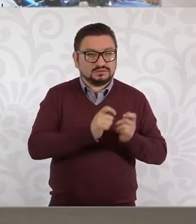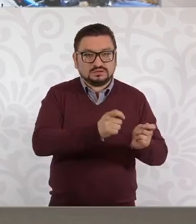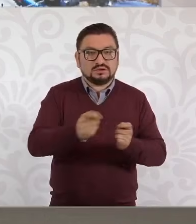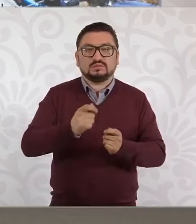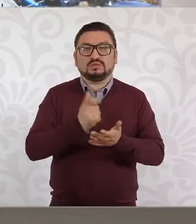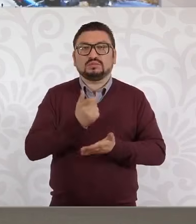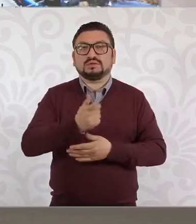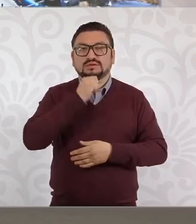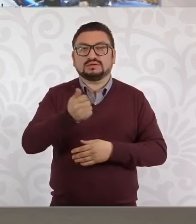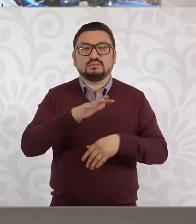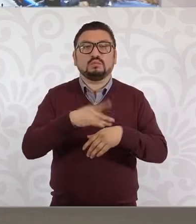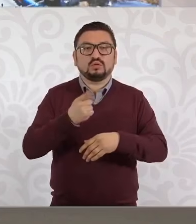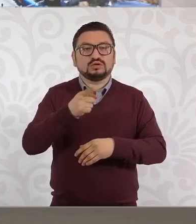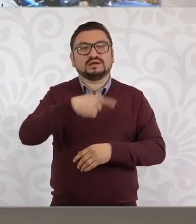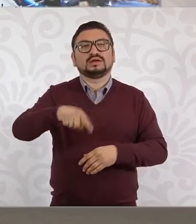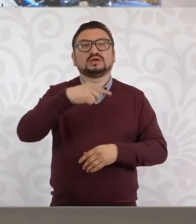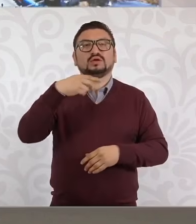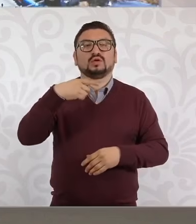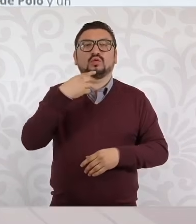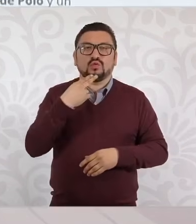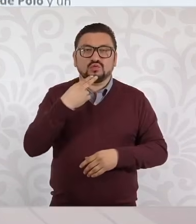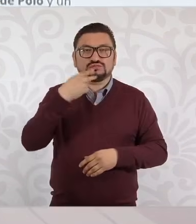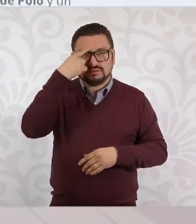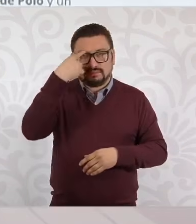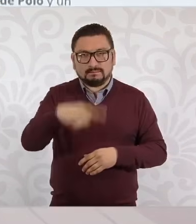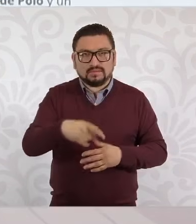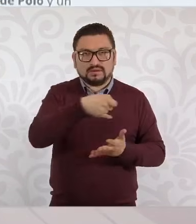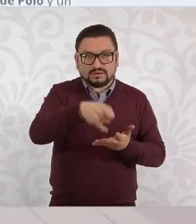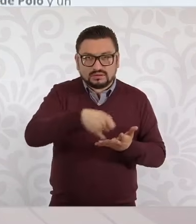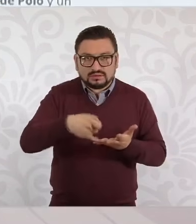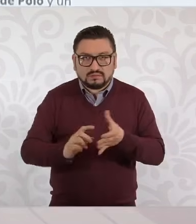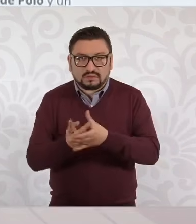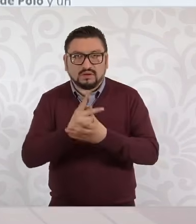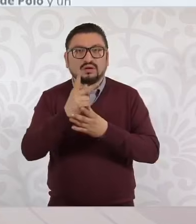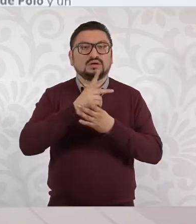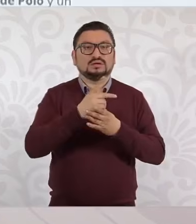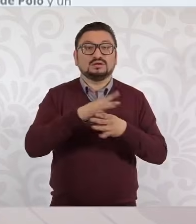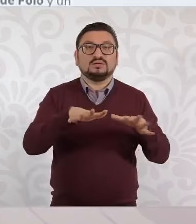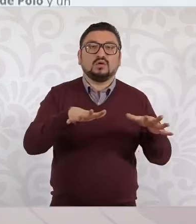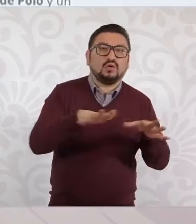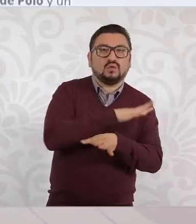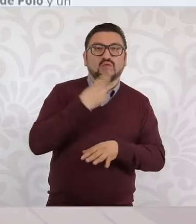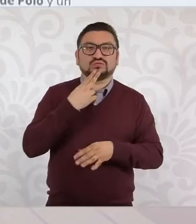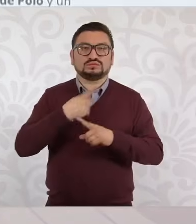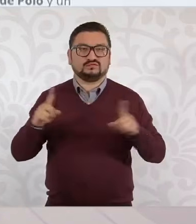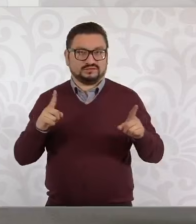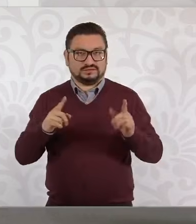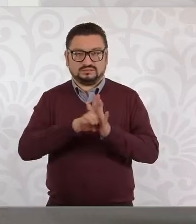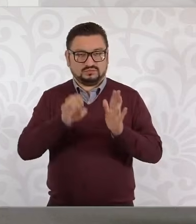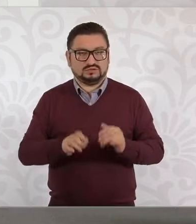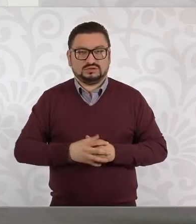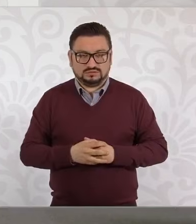de cobro porque están bajo el supuesto que son para utilizar, para generar alimentos y cambian de uso. En este caso nos